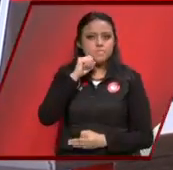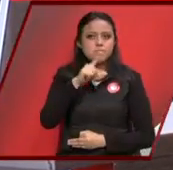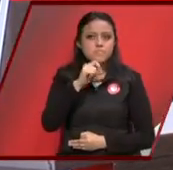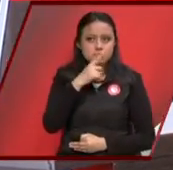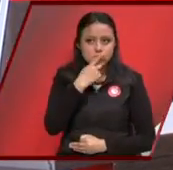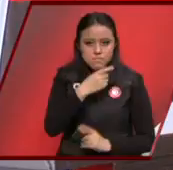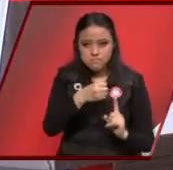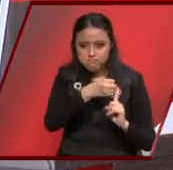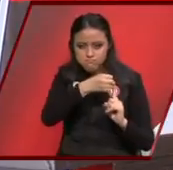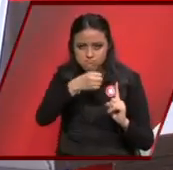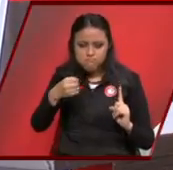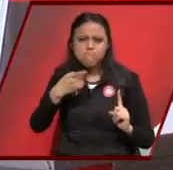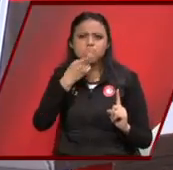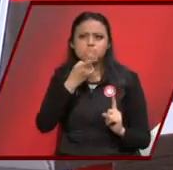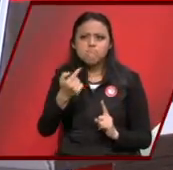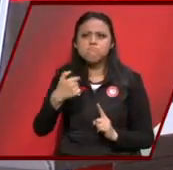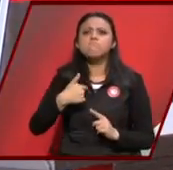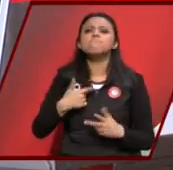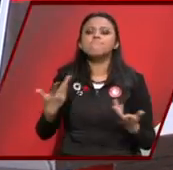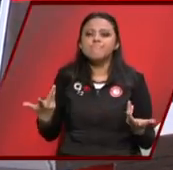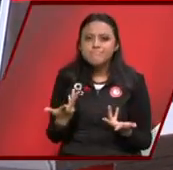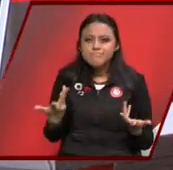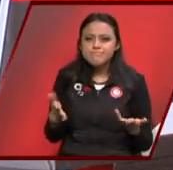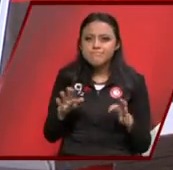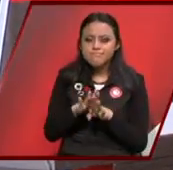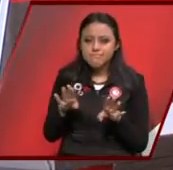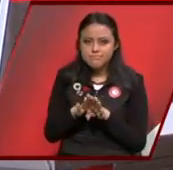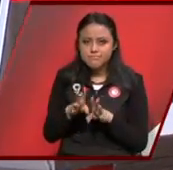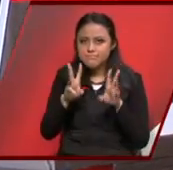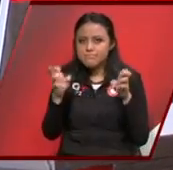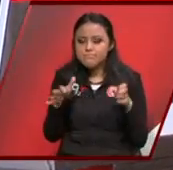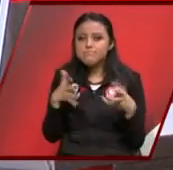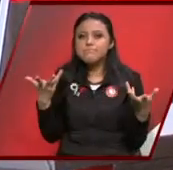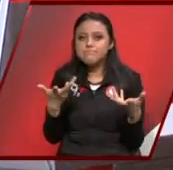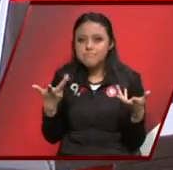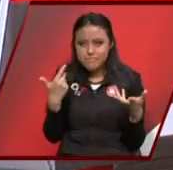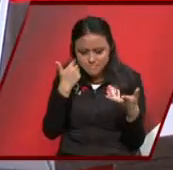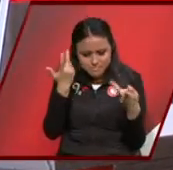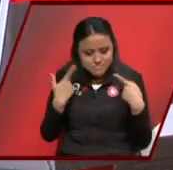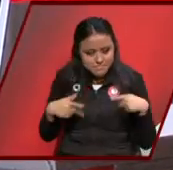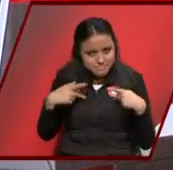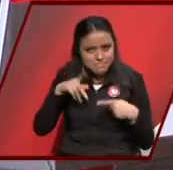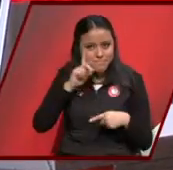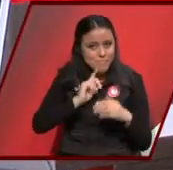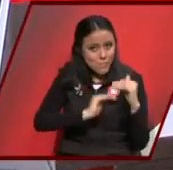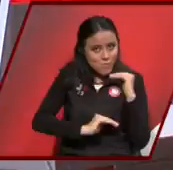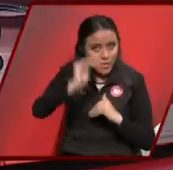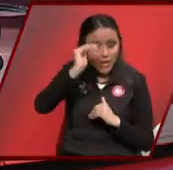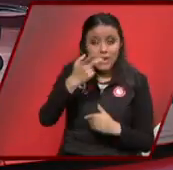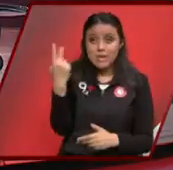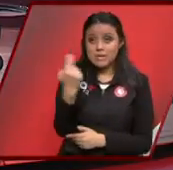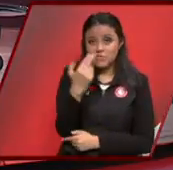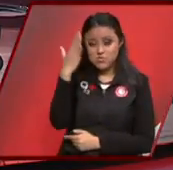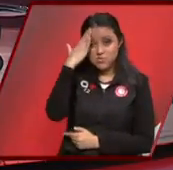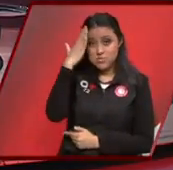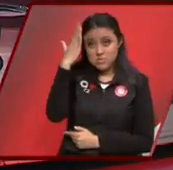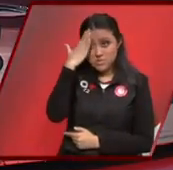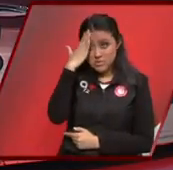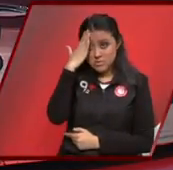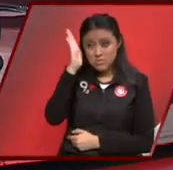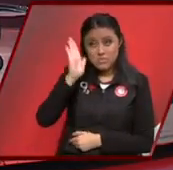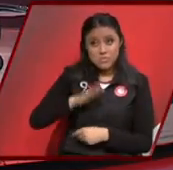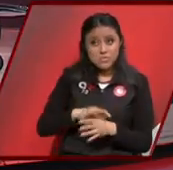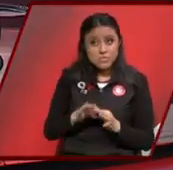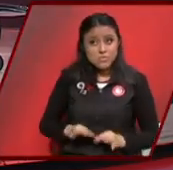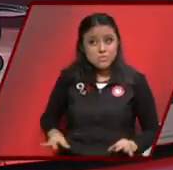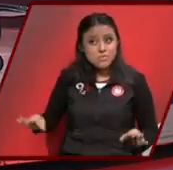de organizarnos y de decir, oye, ¿cómo le entramos a este tema? La gente quiere salir adelante, lo que necesitamos es un liderazgo que nos